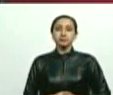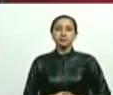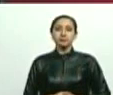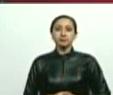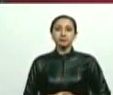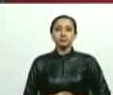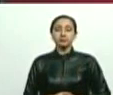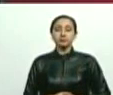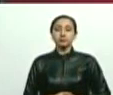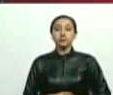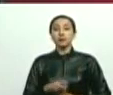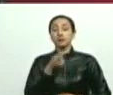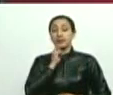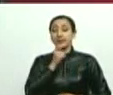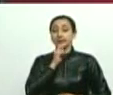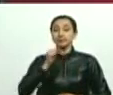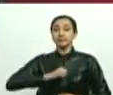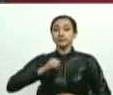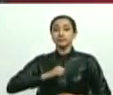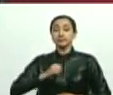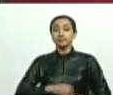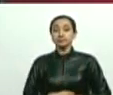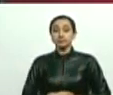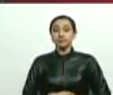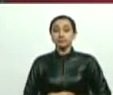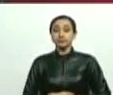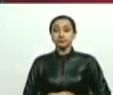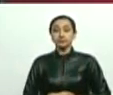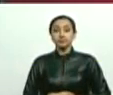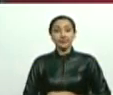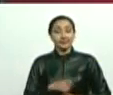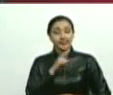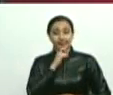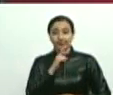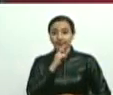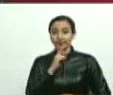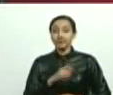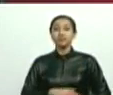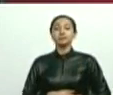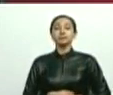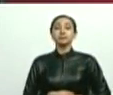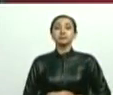No es fácil, no digo que sea fácil.